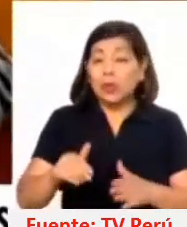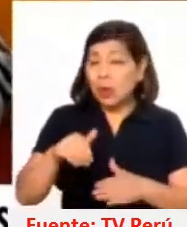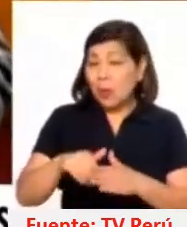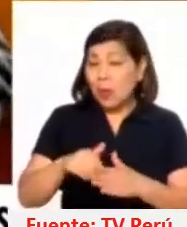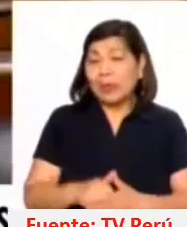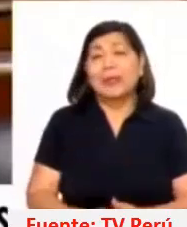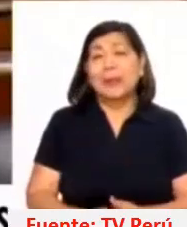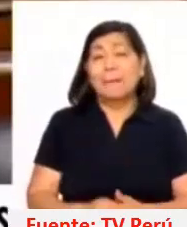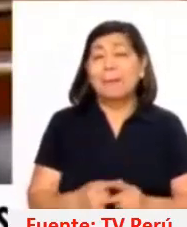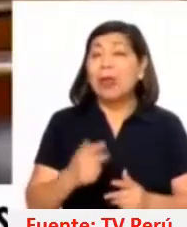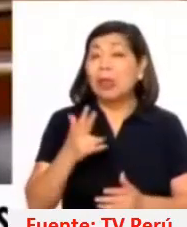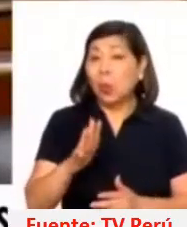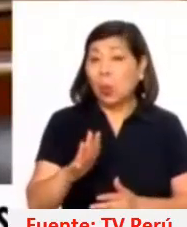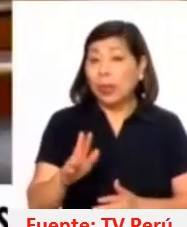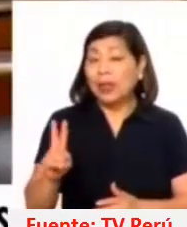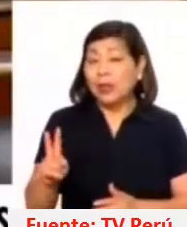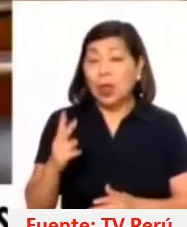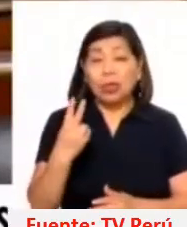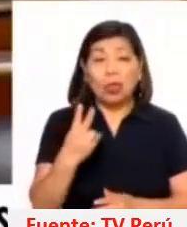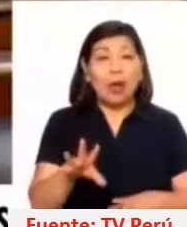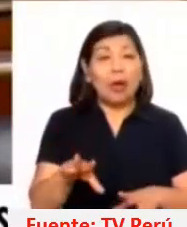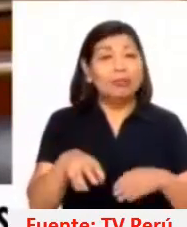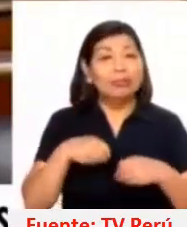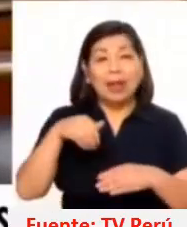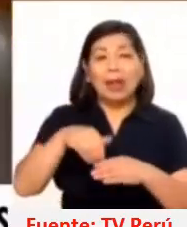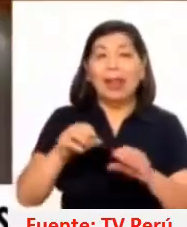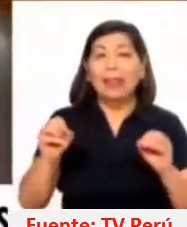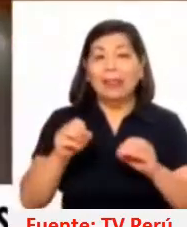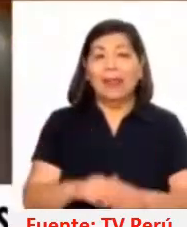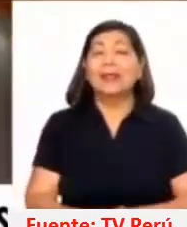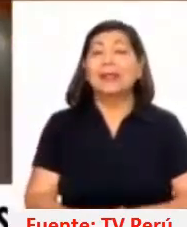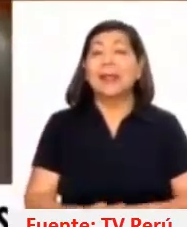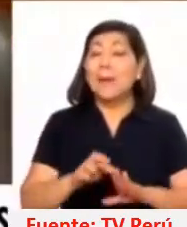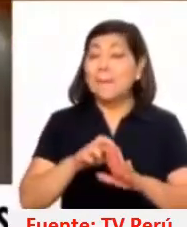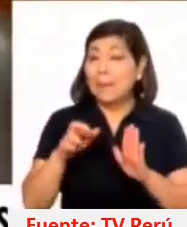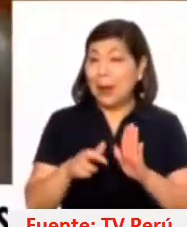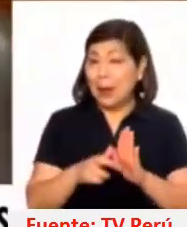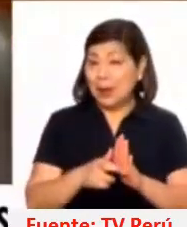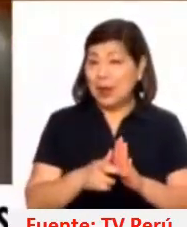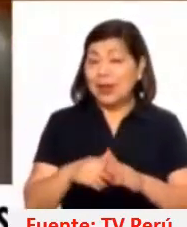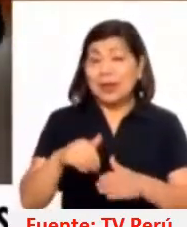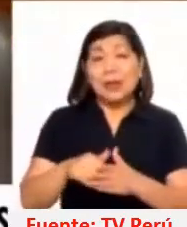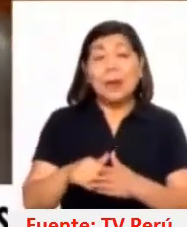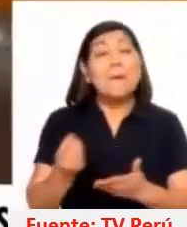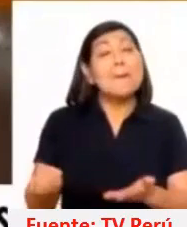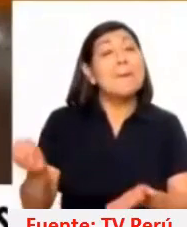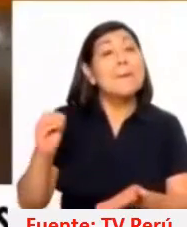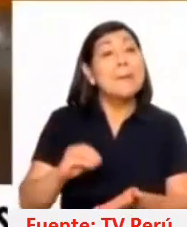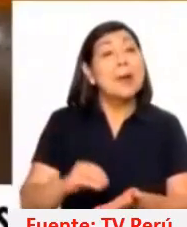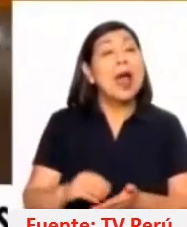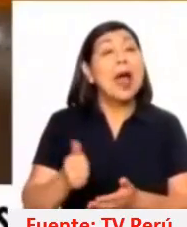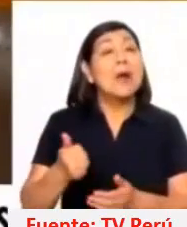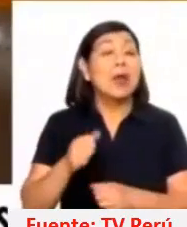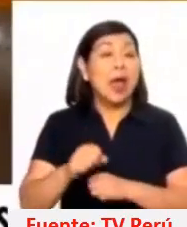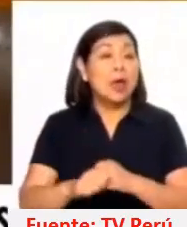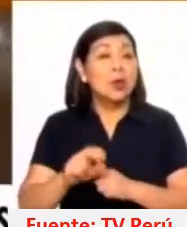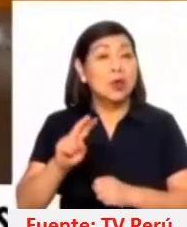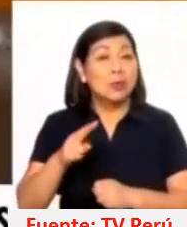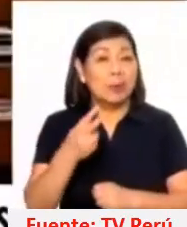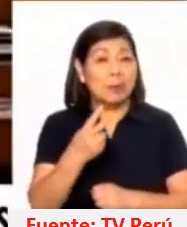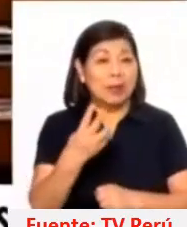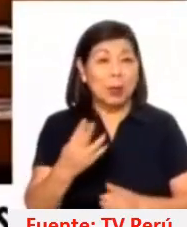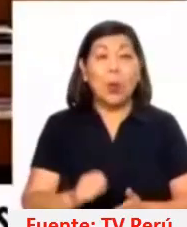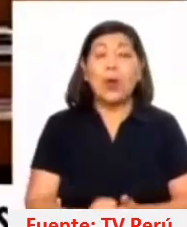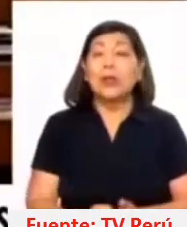en contra, 52 a favor y 2 abstenciones. El proyecto planteaba elecciones complementarias en abril del